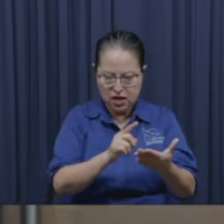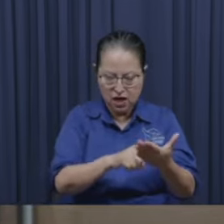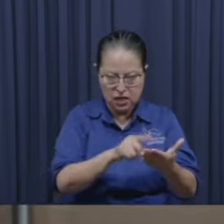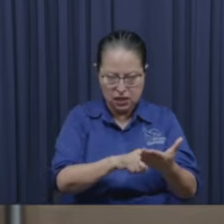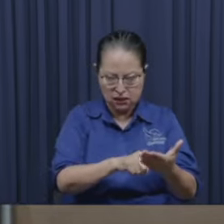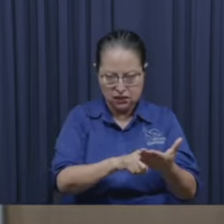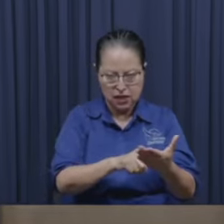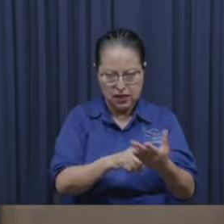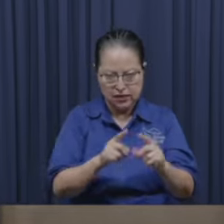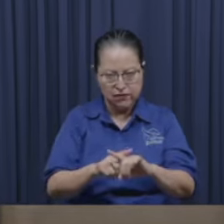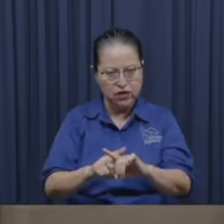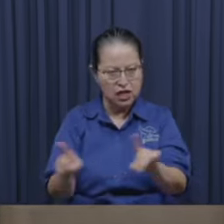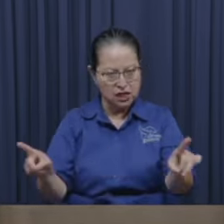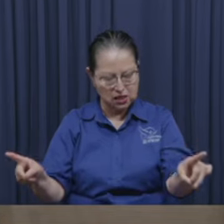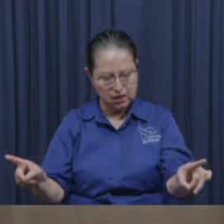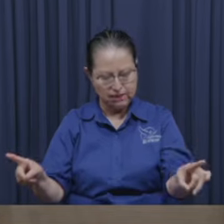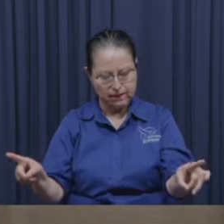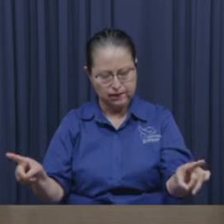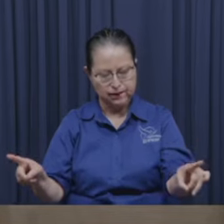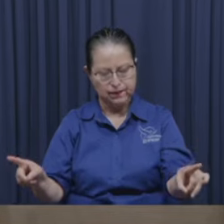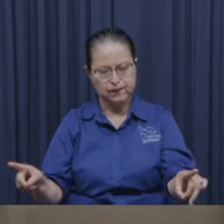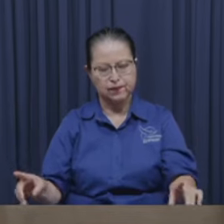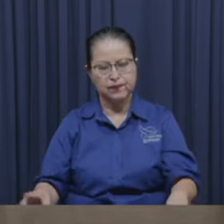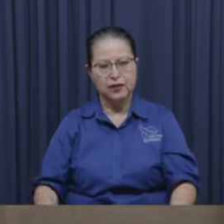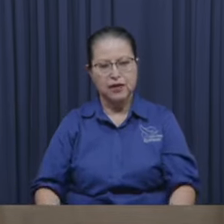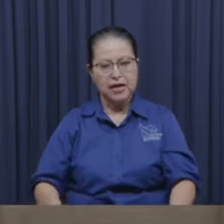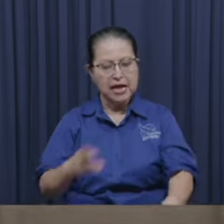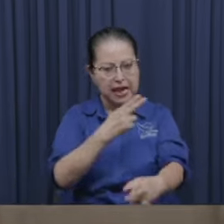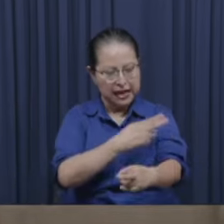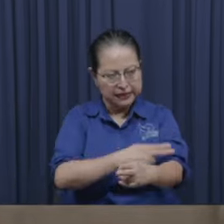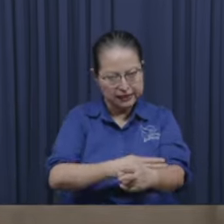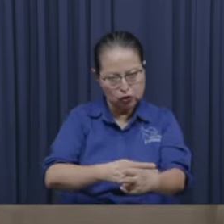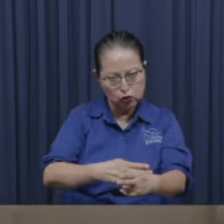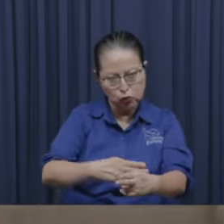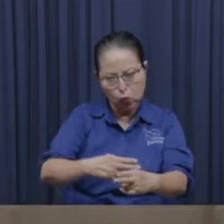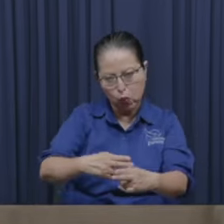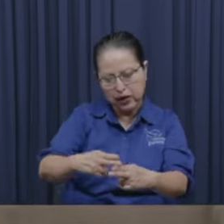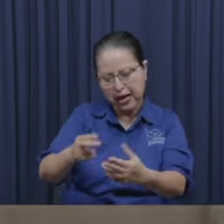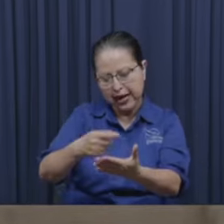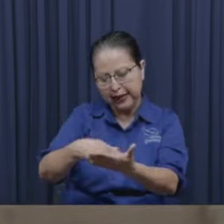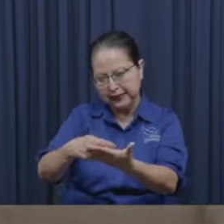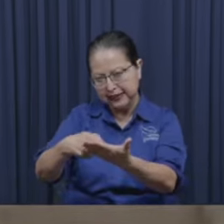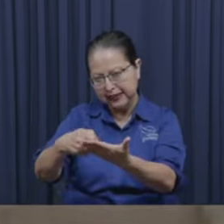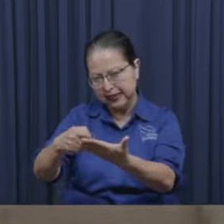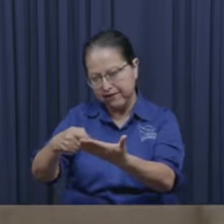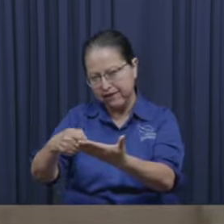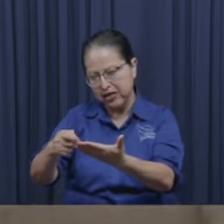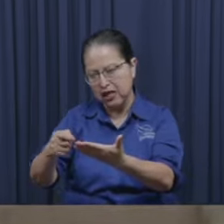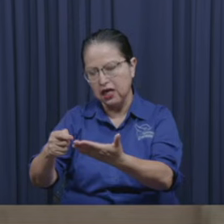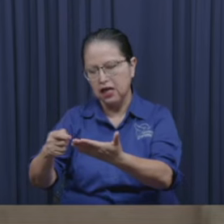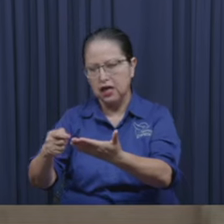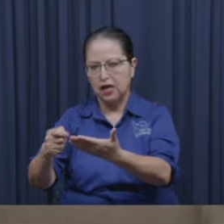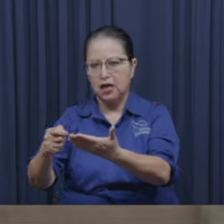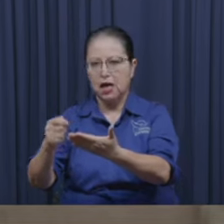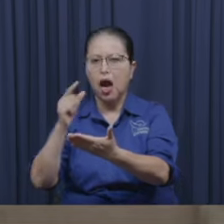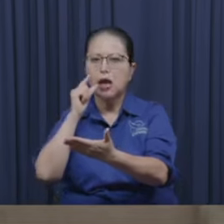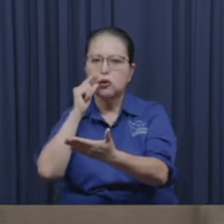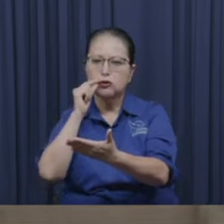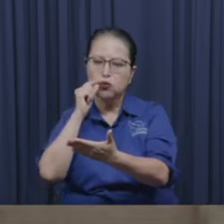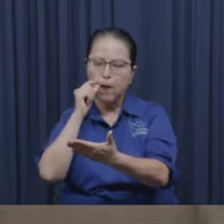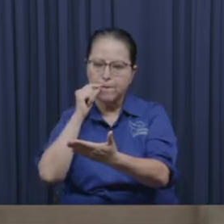puntual la historia o la Biblia sí la historia hermano la historia la escribe el que ganó la